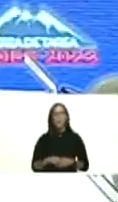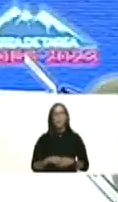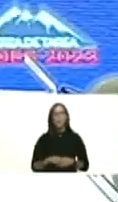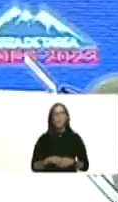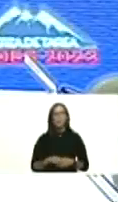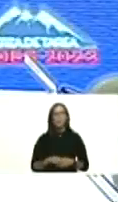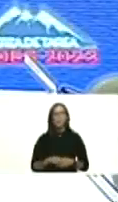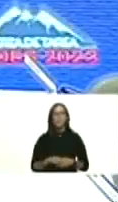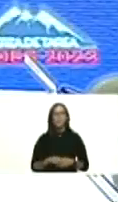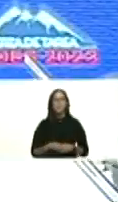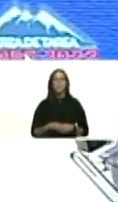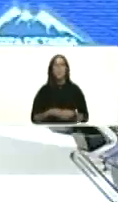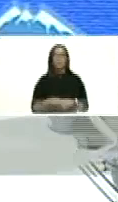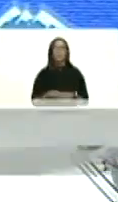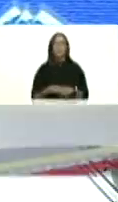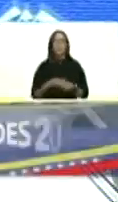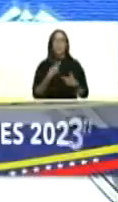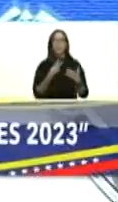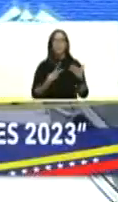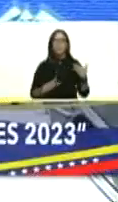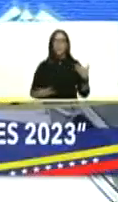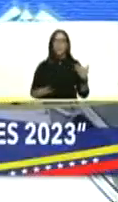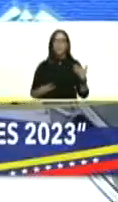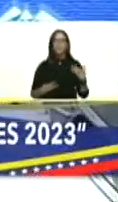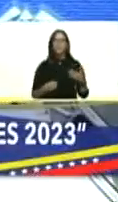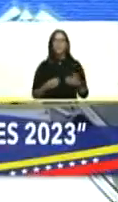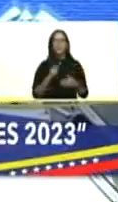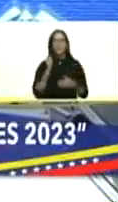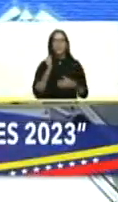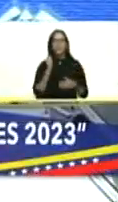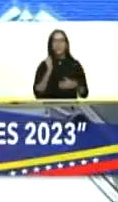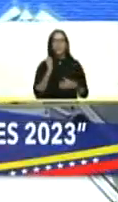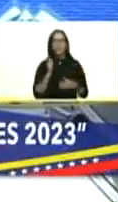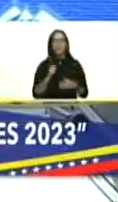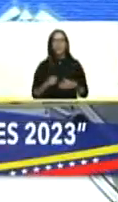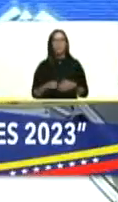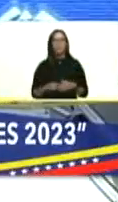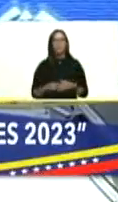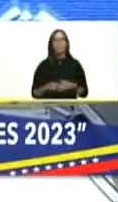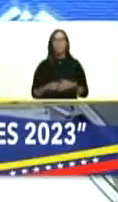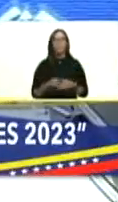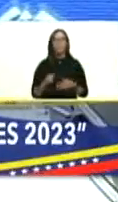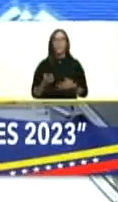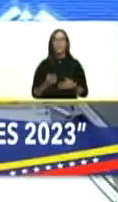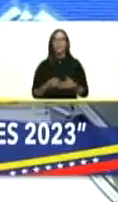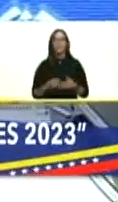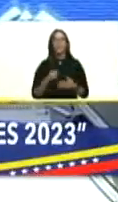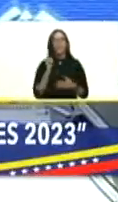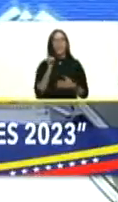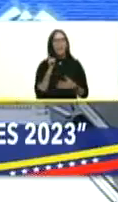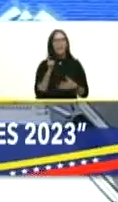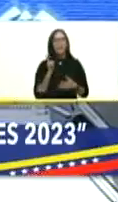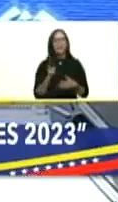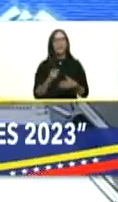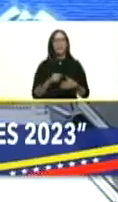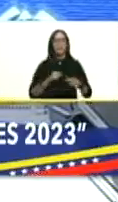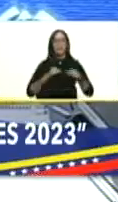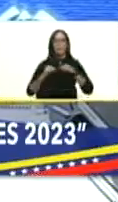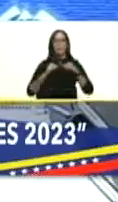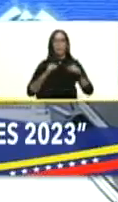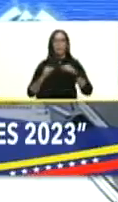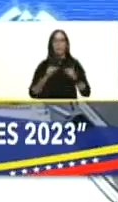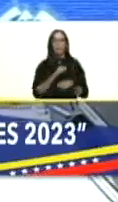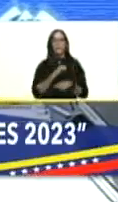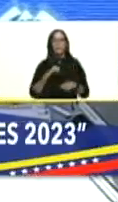colocar a la vicepresidenta en una tarea para que ella conduzca personalmente